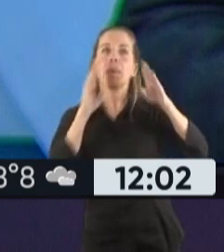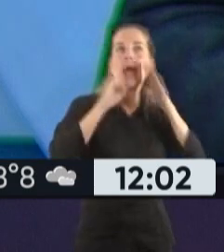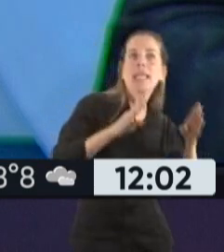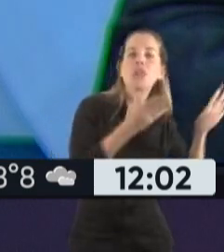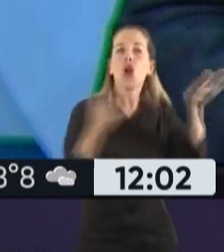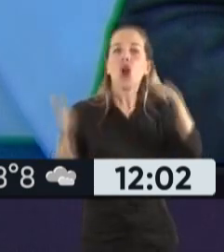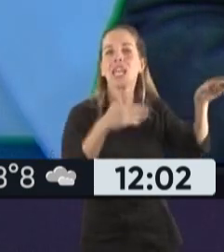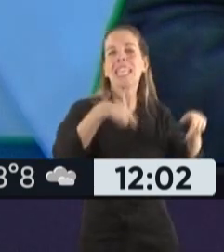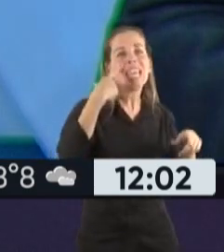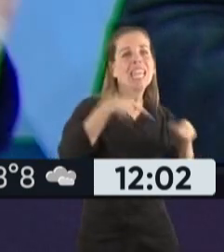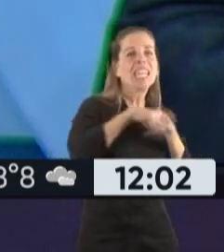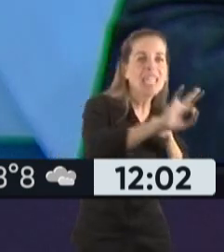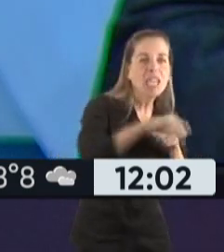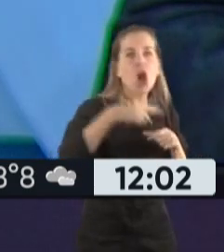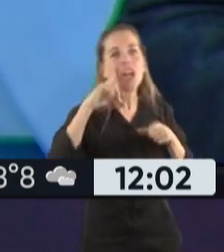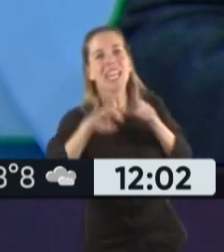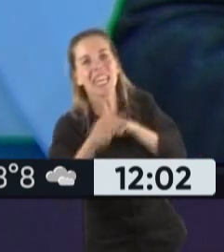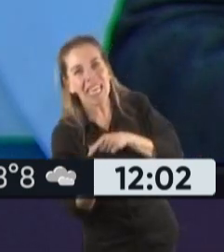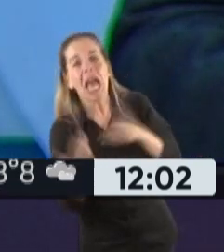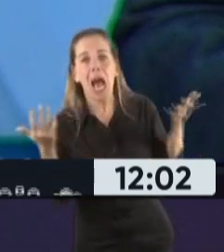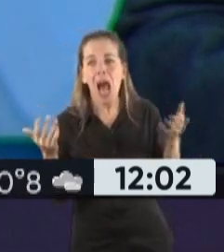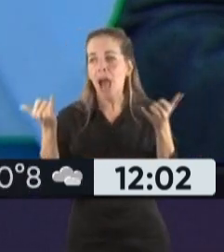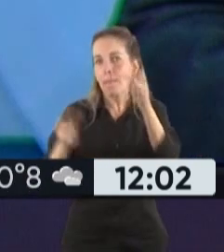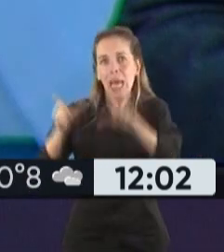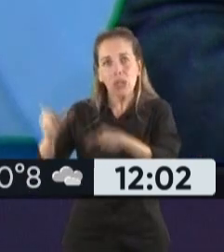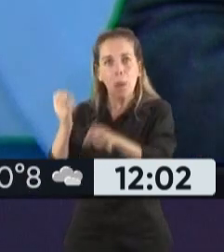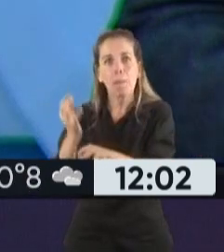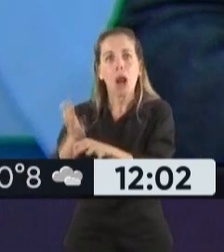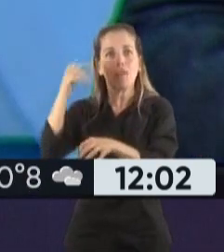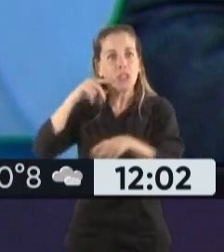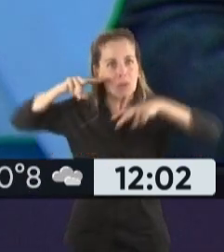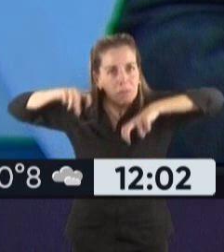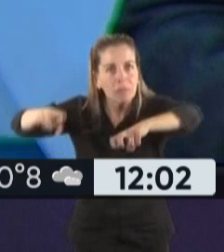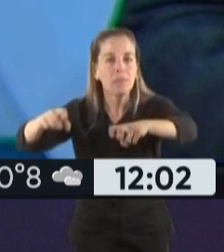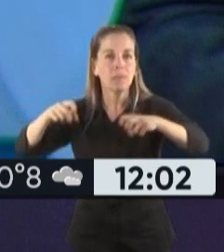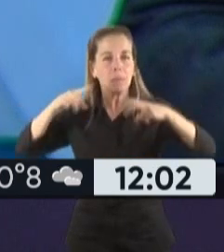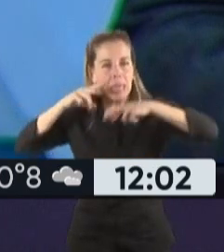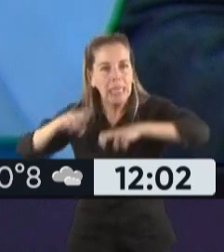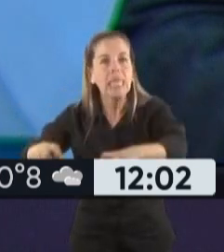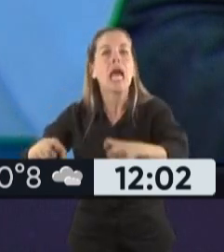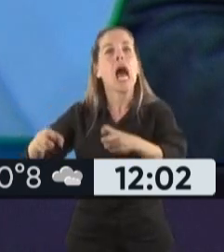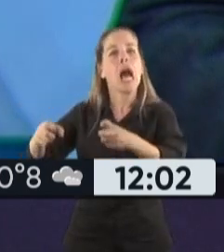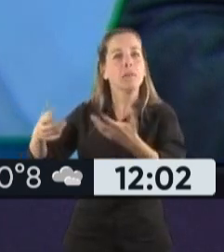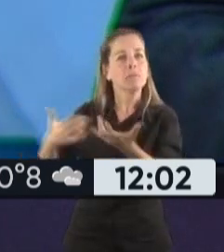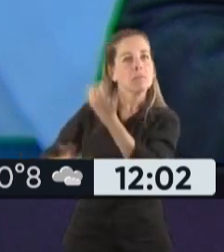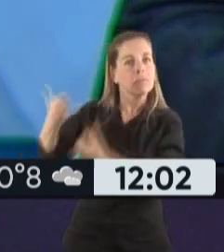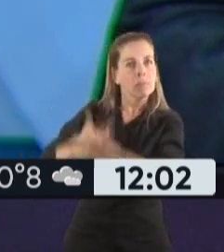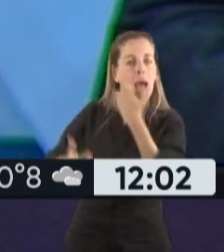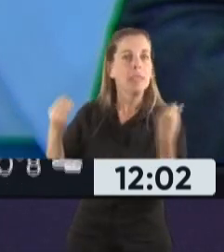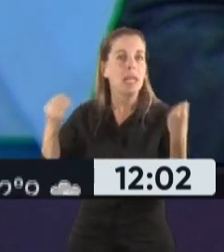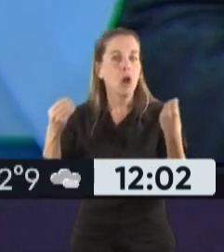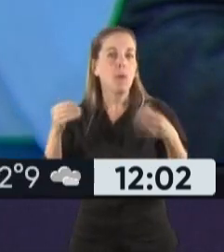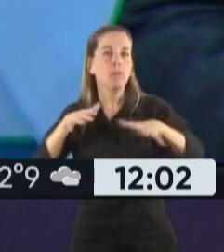la niña. Hay gente como Pablo que lo estudia, nos ayuda a anticipar qué podemos hacer